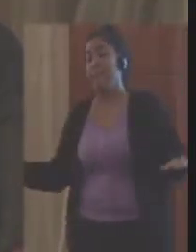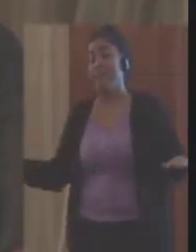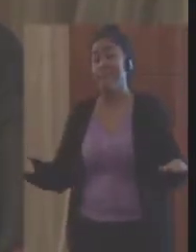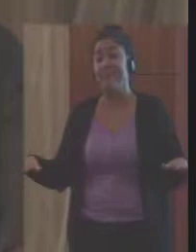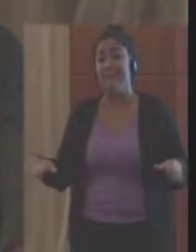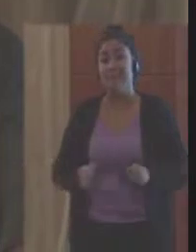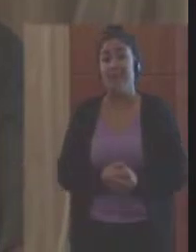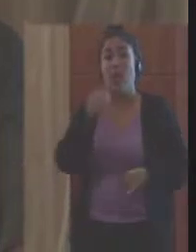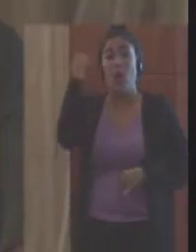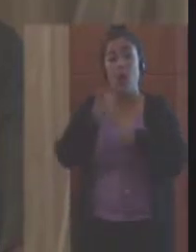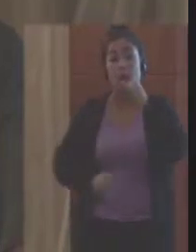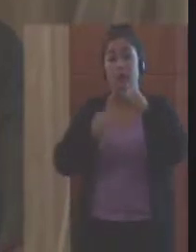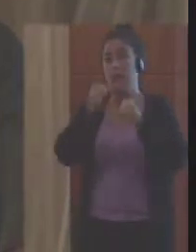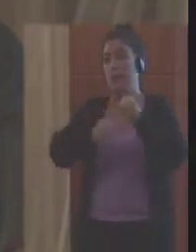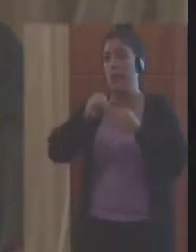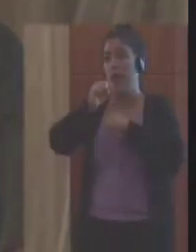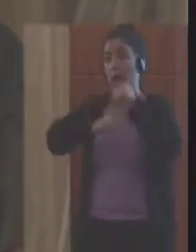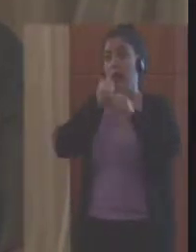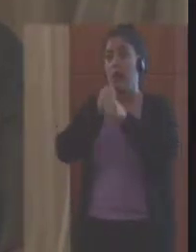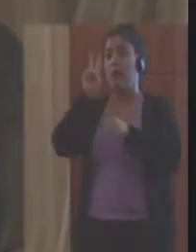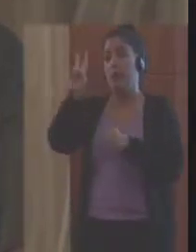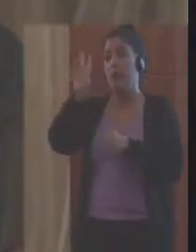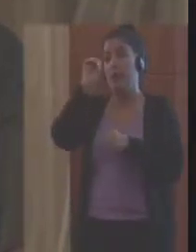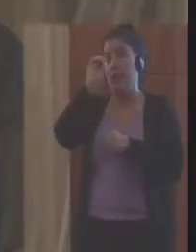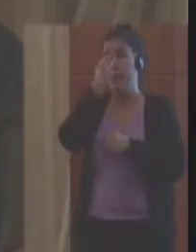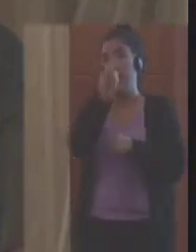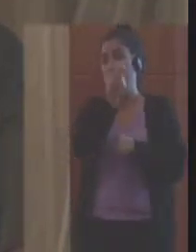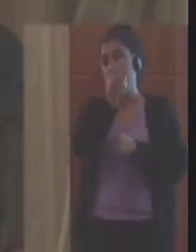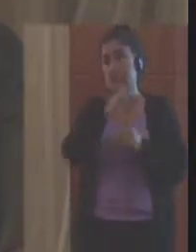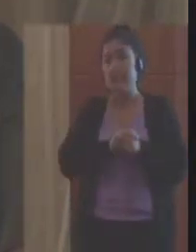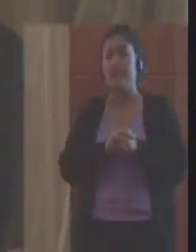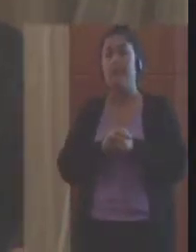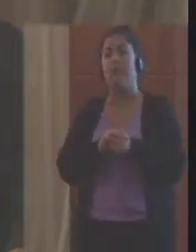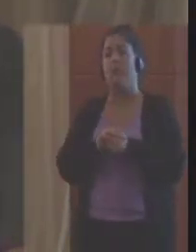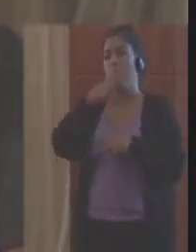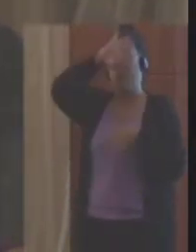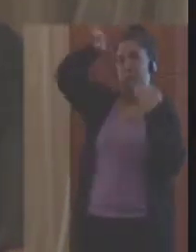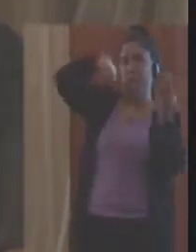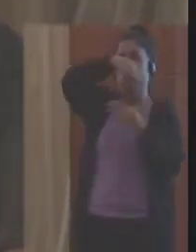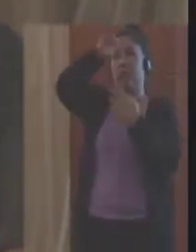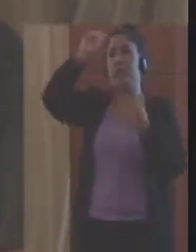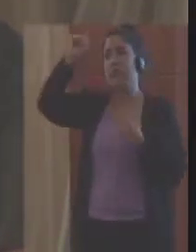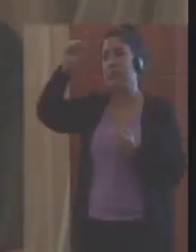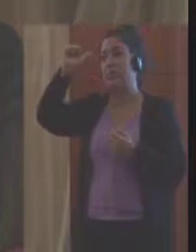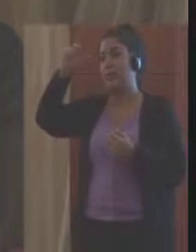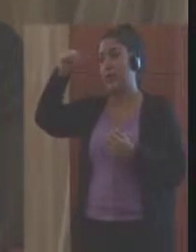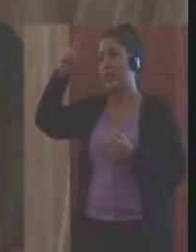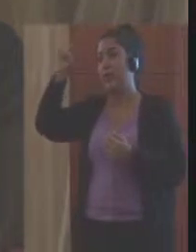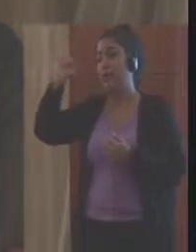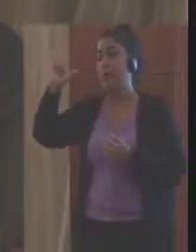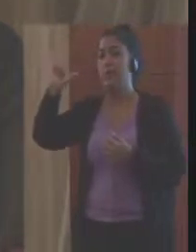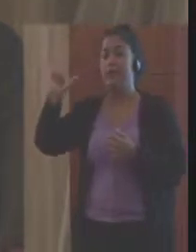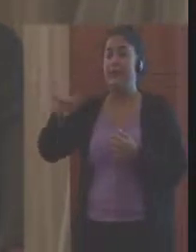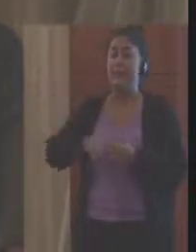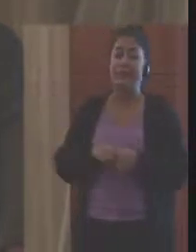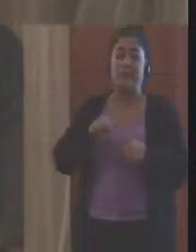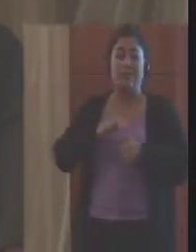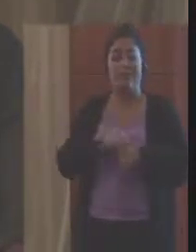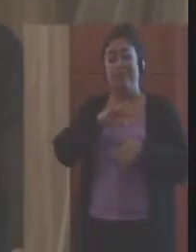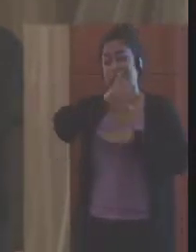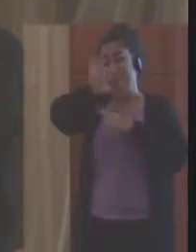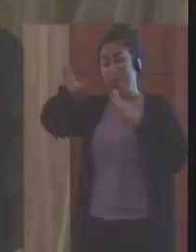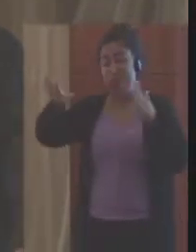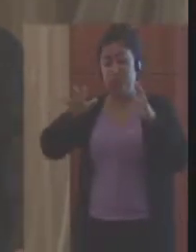desastre Hurricane que tuvimos Sandy, fue en el 2012 which con el essentially huracán destroyed the Sandy, eastern part que of the country. esencialmente destruyó toda la That parte hurricane oriental did del